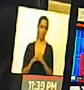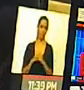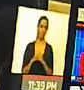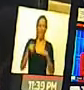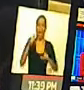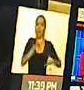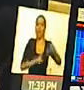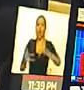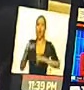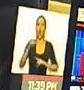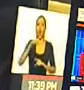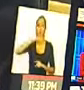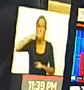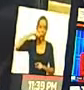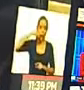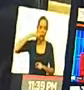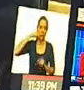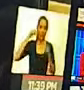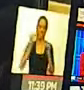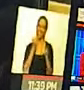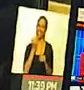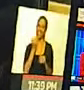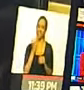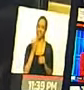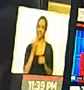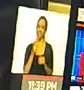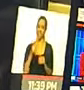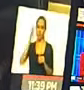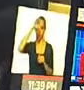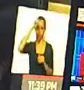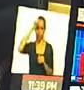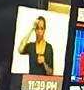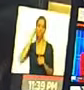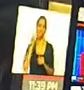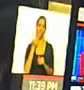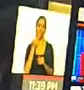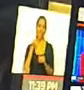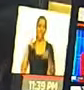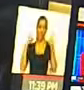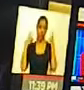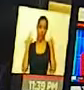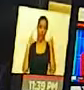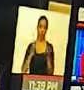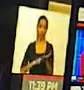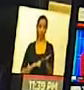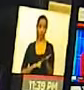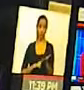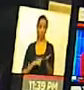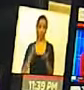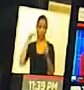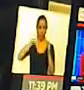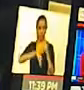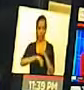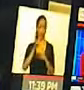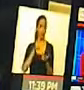laboratorio de cocaína aquí cerquita de la colonia Tovar, que queda cerca de La Guaira, ¿verdad?, para bajar a Maiquetía,